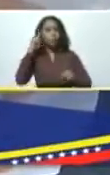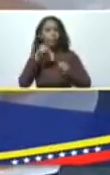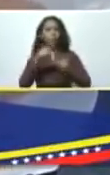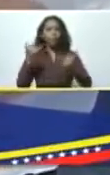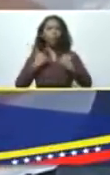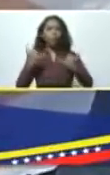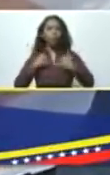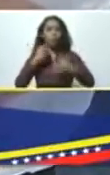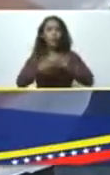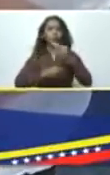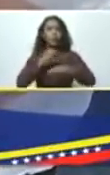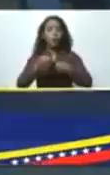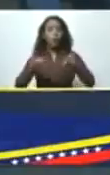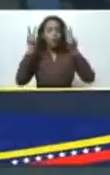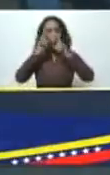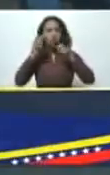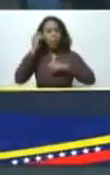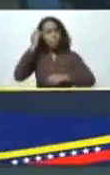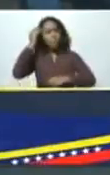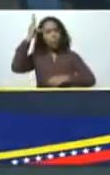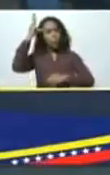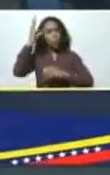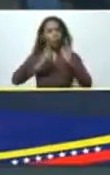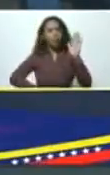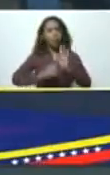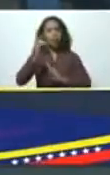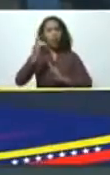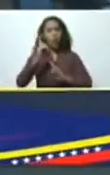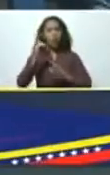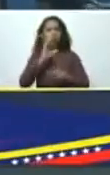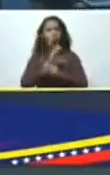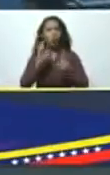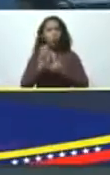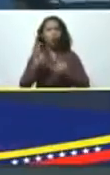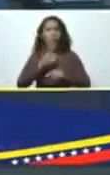y exploráramos y viéramos la capacidad y el desarrollo y los talentos que